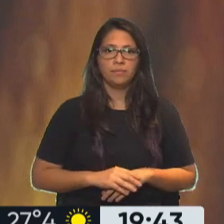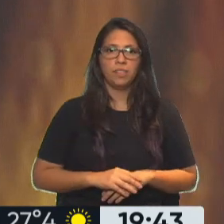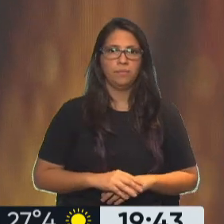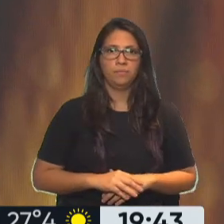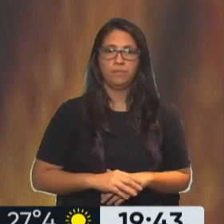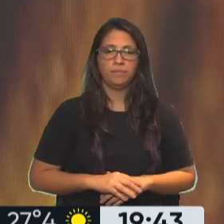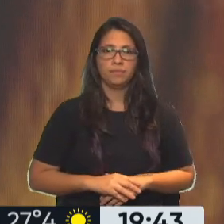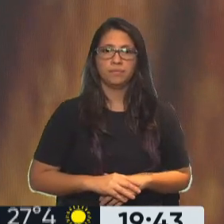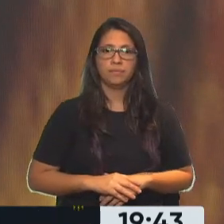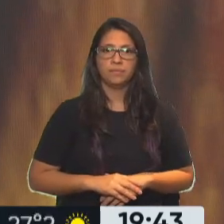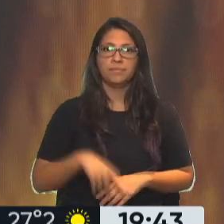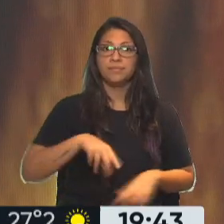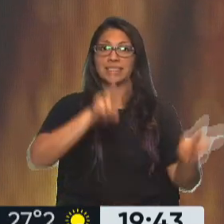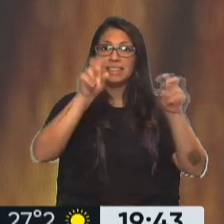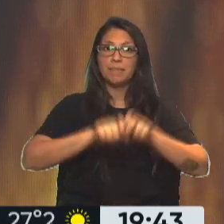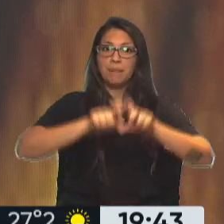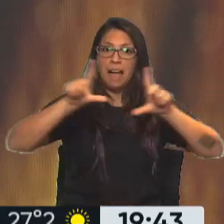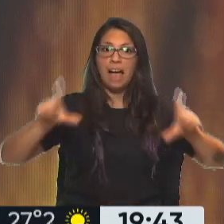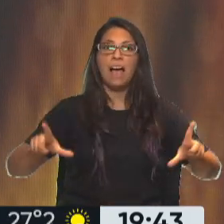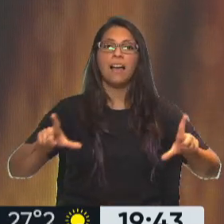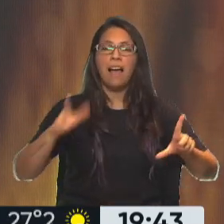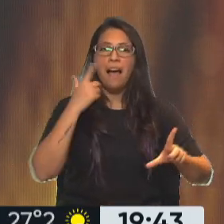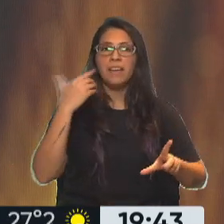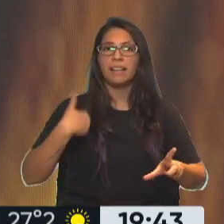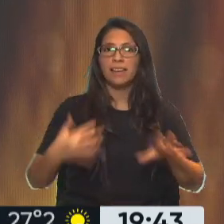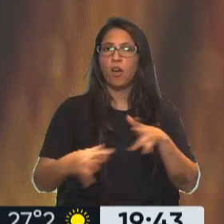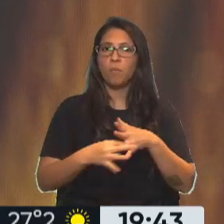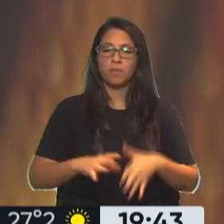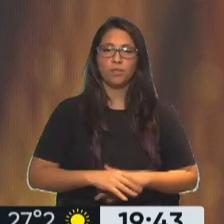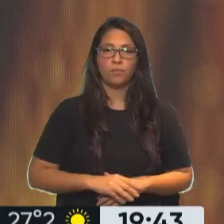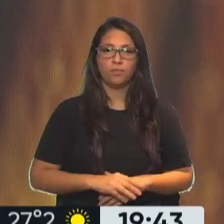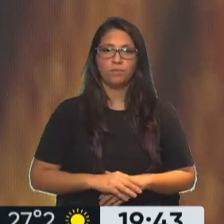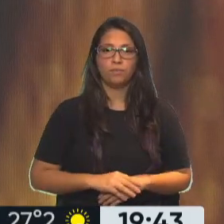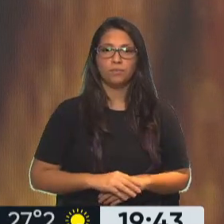disparador y la Argentina que se compromete. Vamos y venimos, dale.